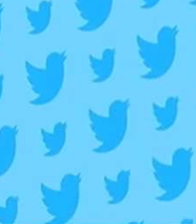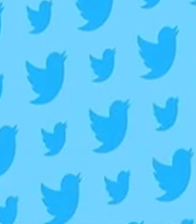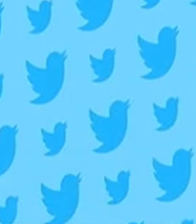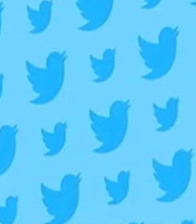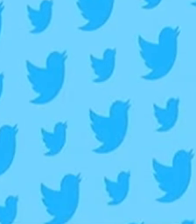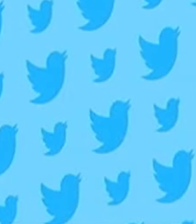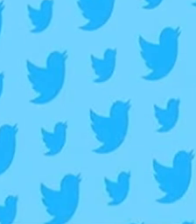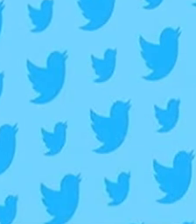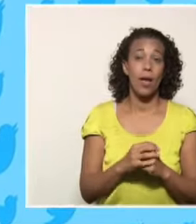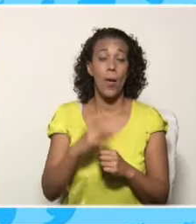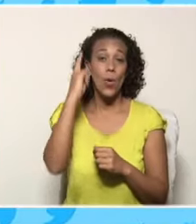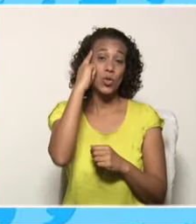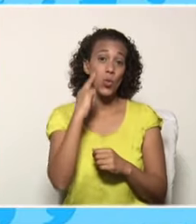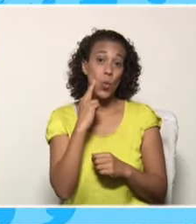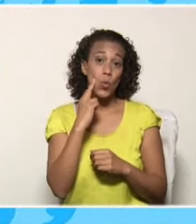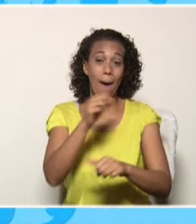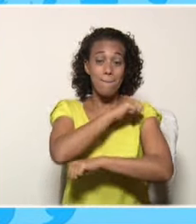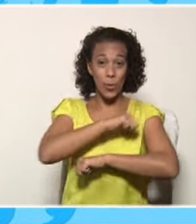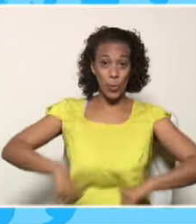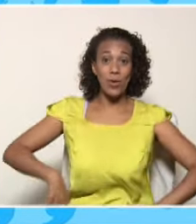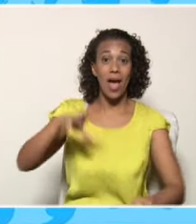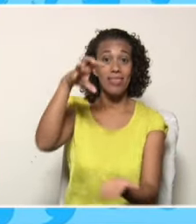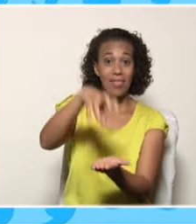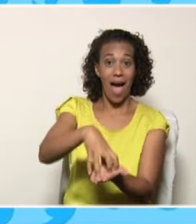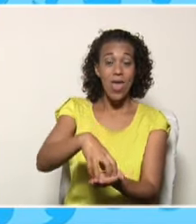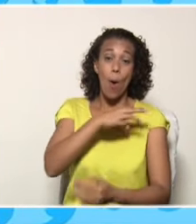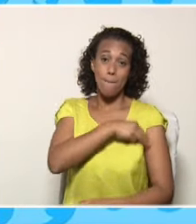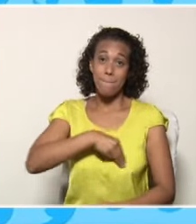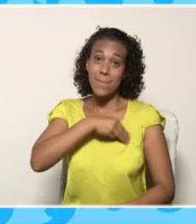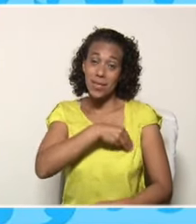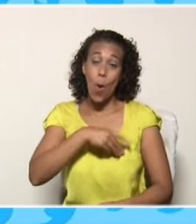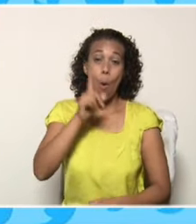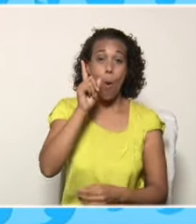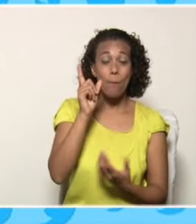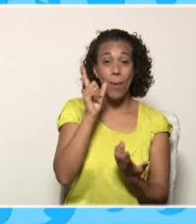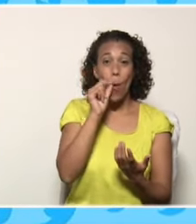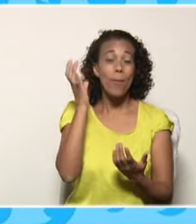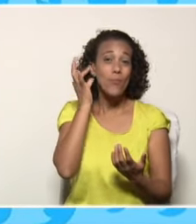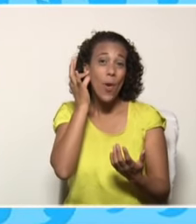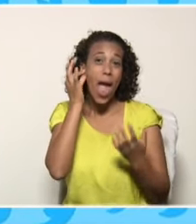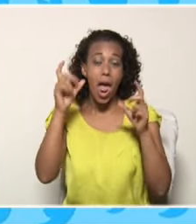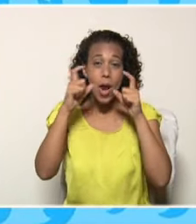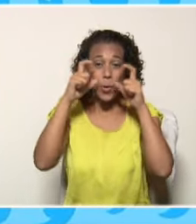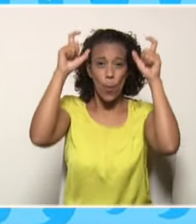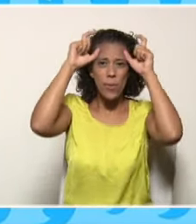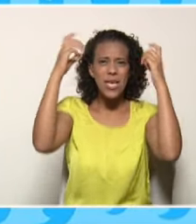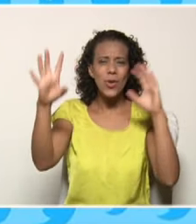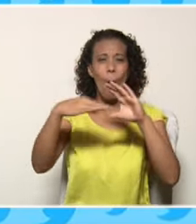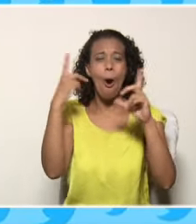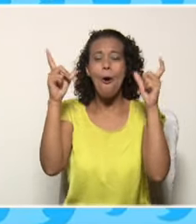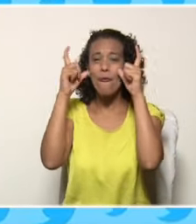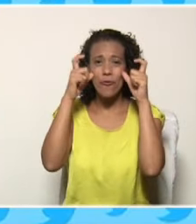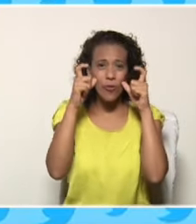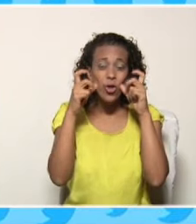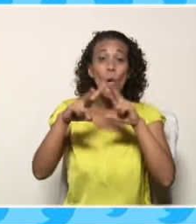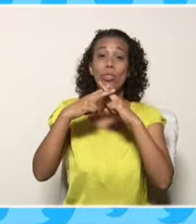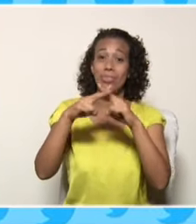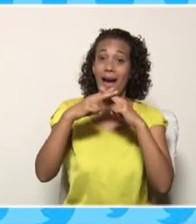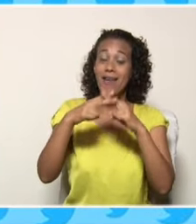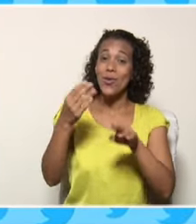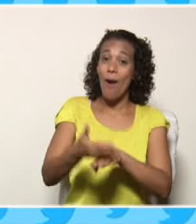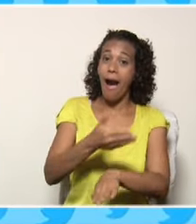Desde el municipio Sucre del estado Portuguesa, los misioneros y misioneras de Misión Robinson nos envían las fotografías de un taller